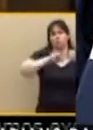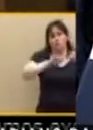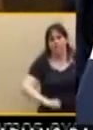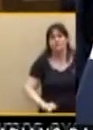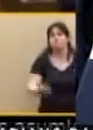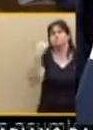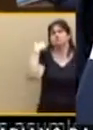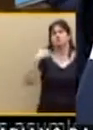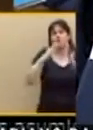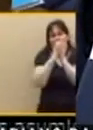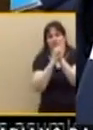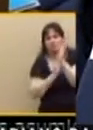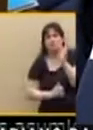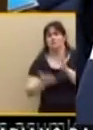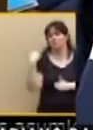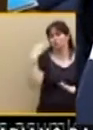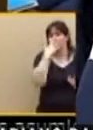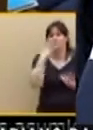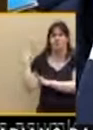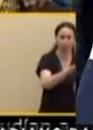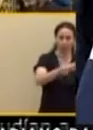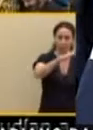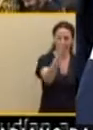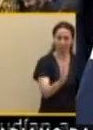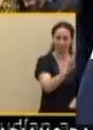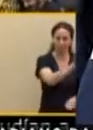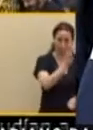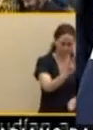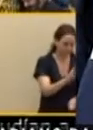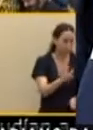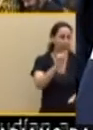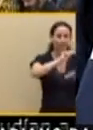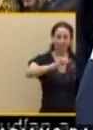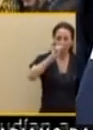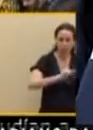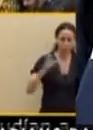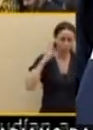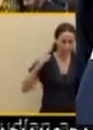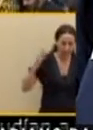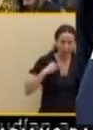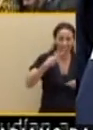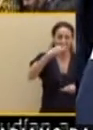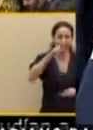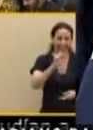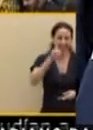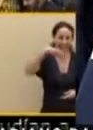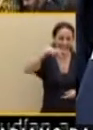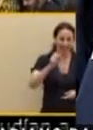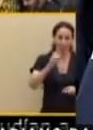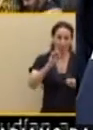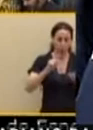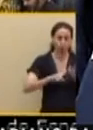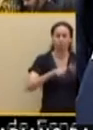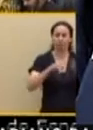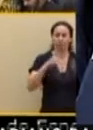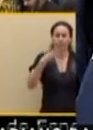incapacidad de las fuerzas de cambio o novas en julio porque hay esa geometría aritmética parlamentaria era otra